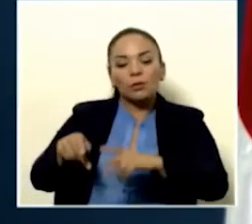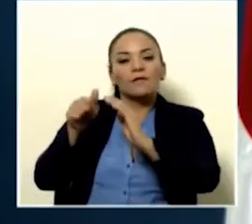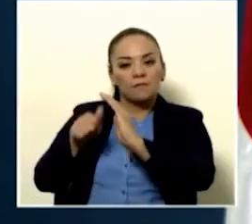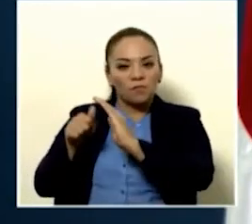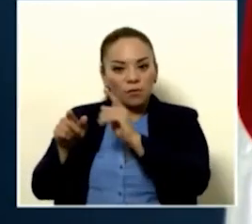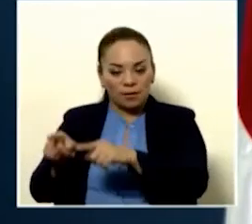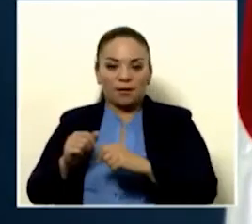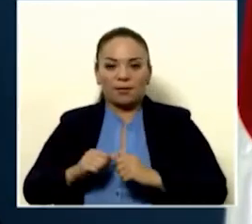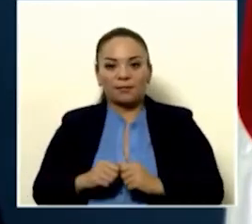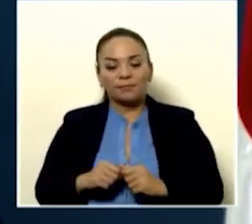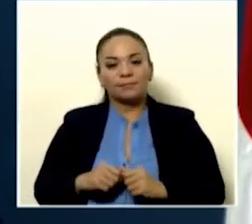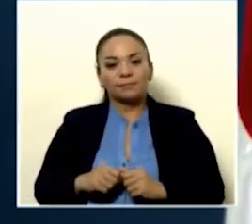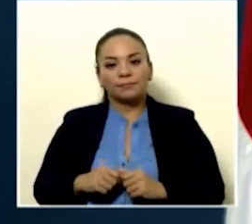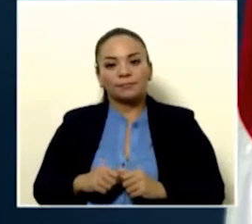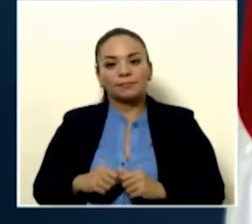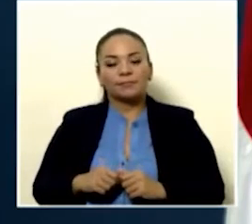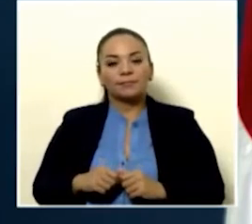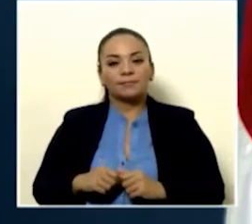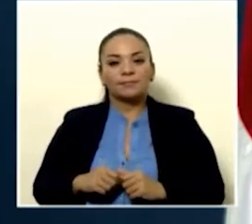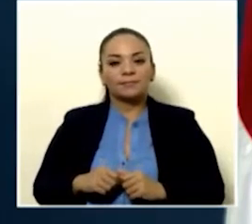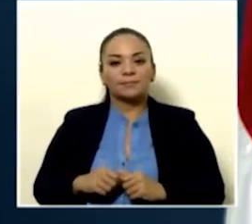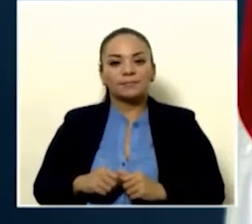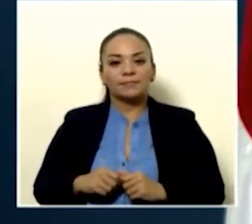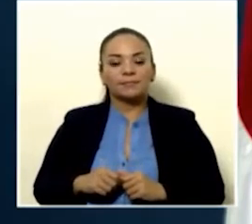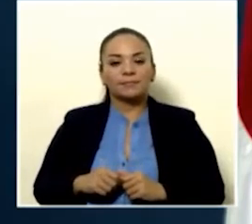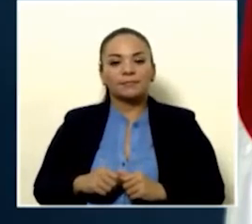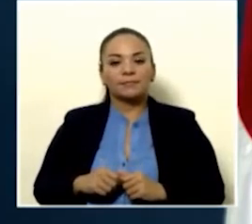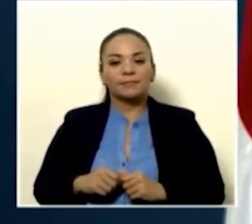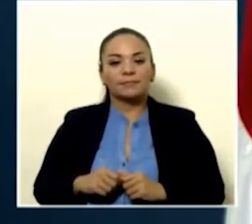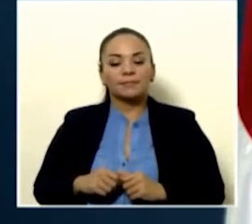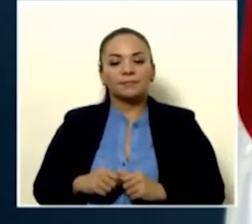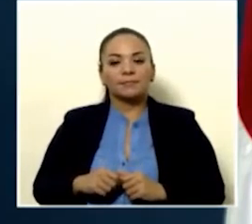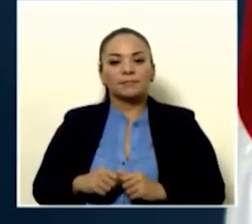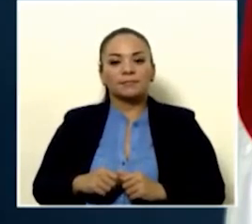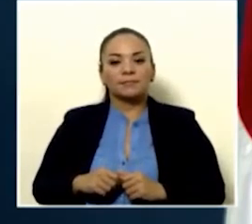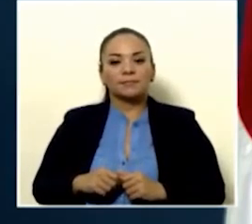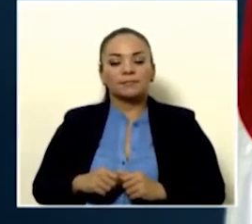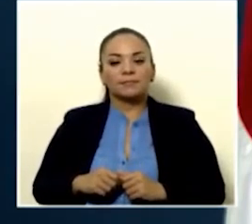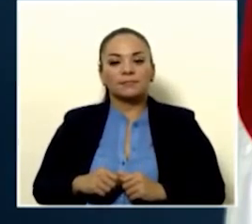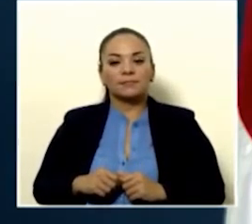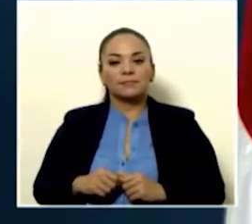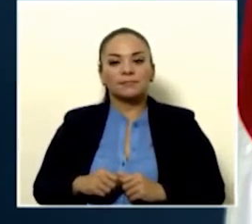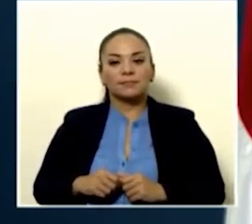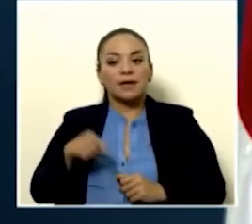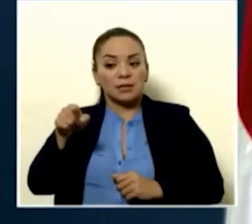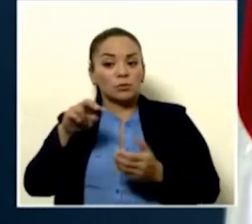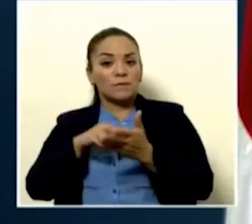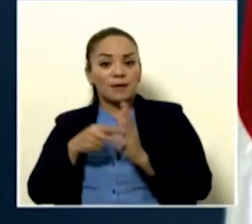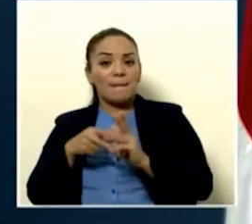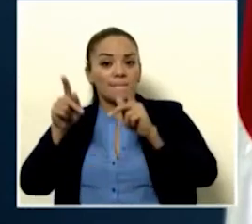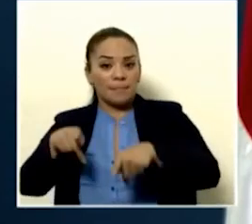refugiada, y que eso requiere que esas personas solicitantes